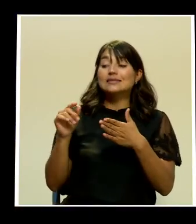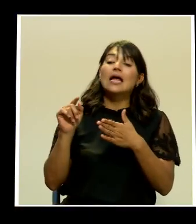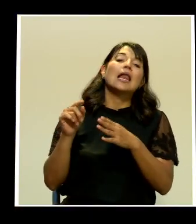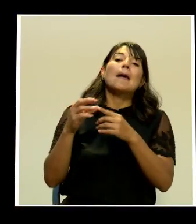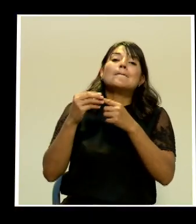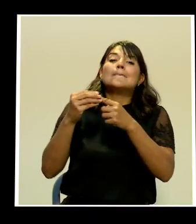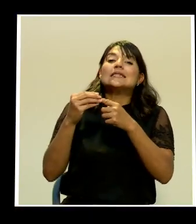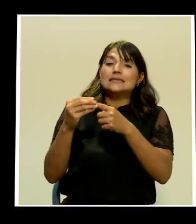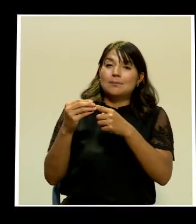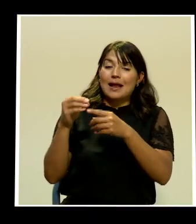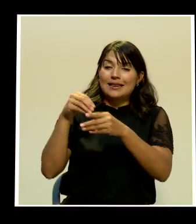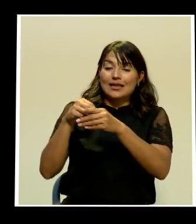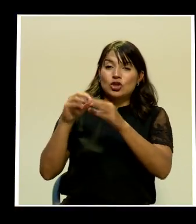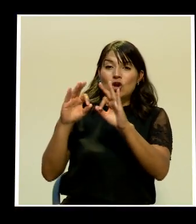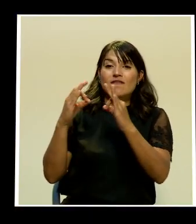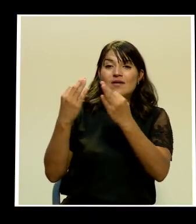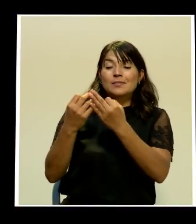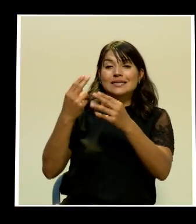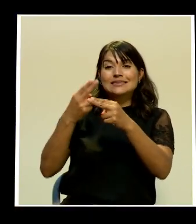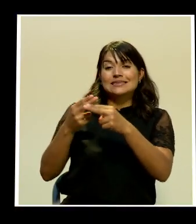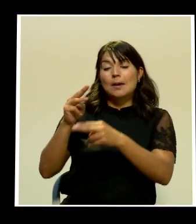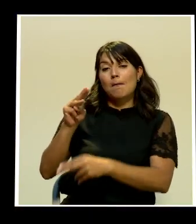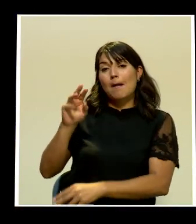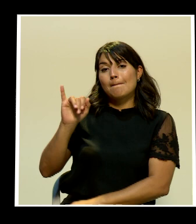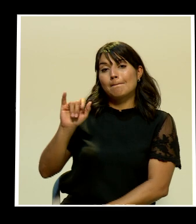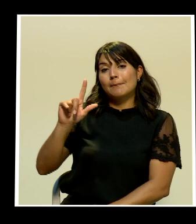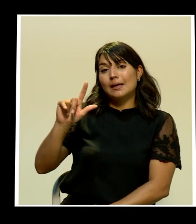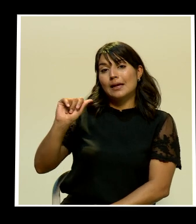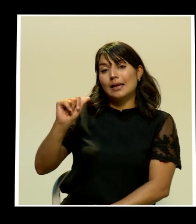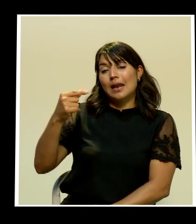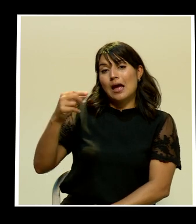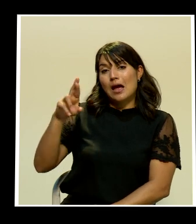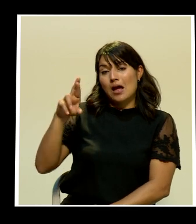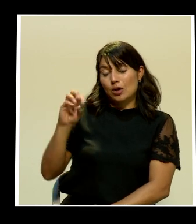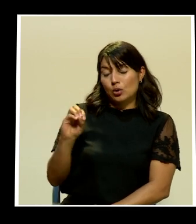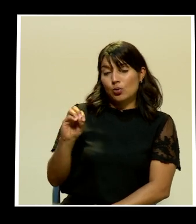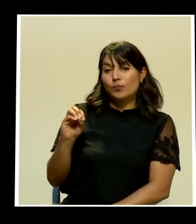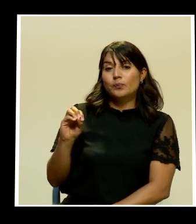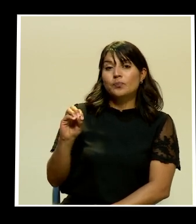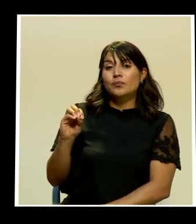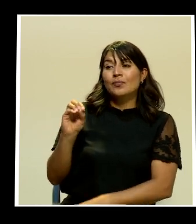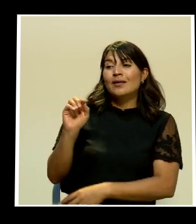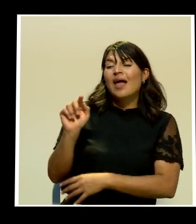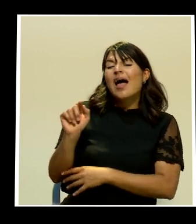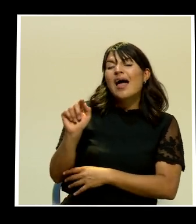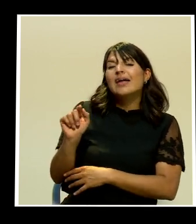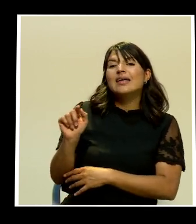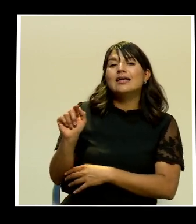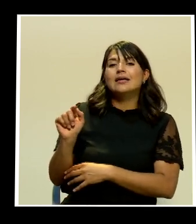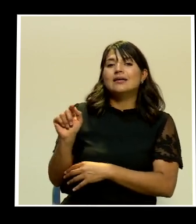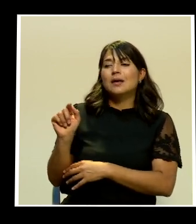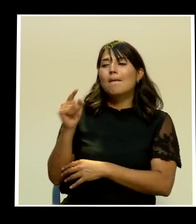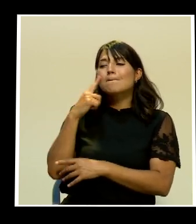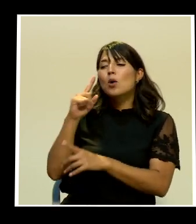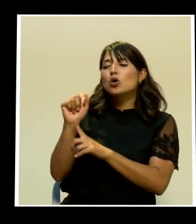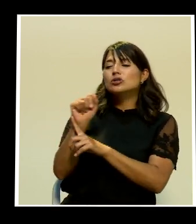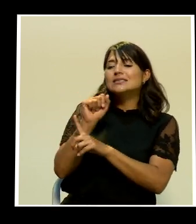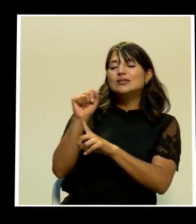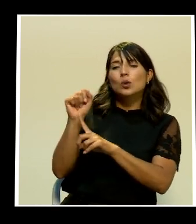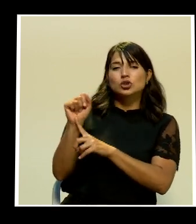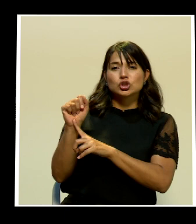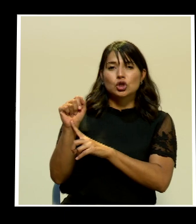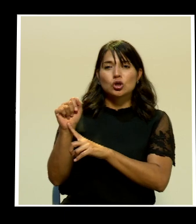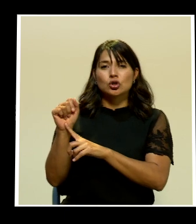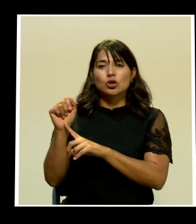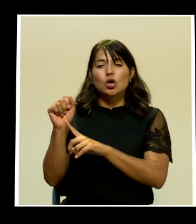Milagros, que migró por los recientes conflictos o la situación